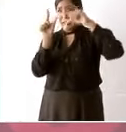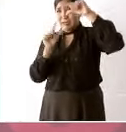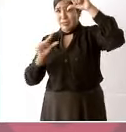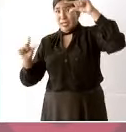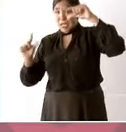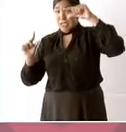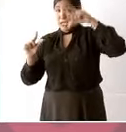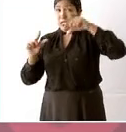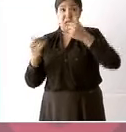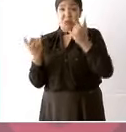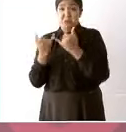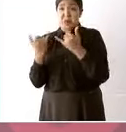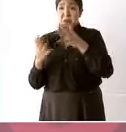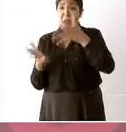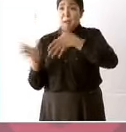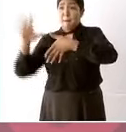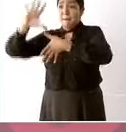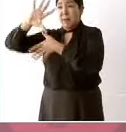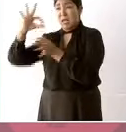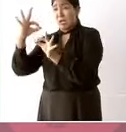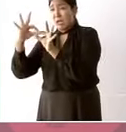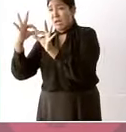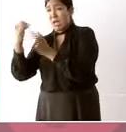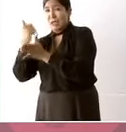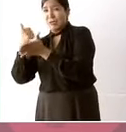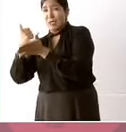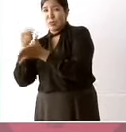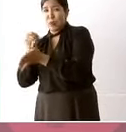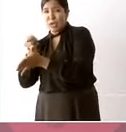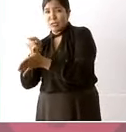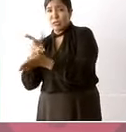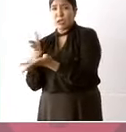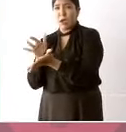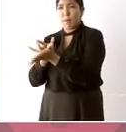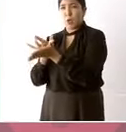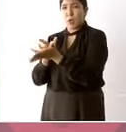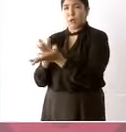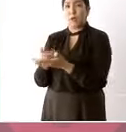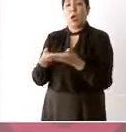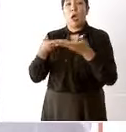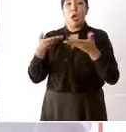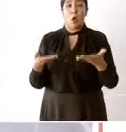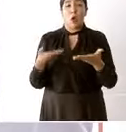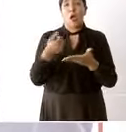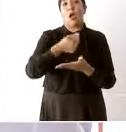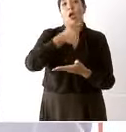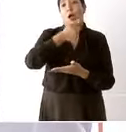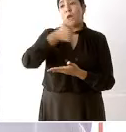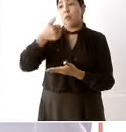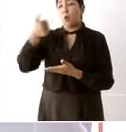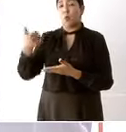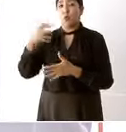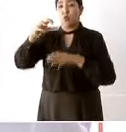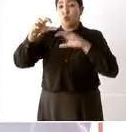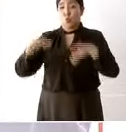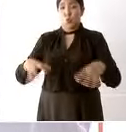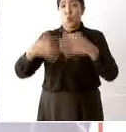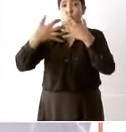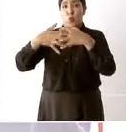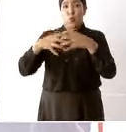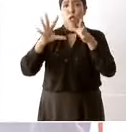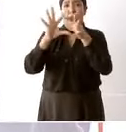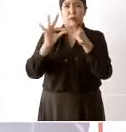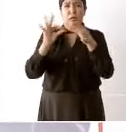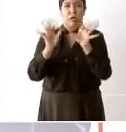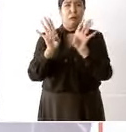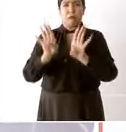Centroamérica. A continuación, les pondré las principales características de cada uno de los predios donde se establecerán los parques